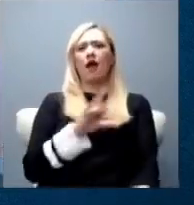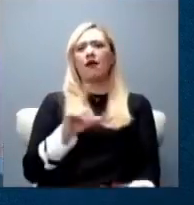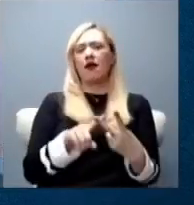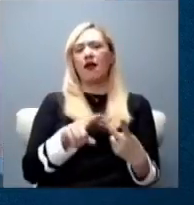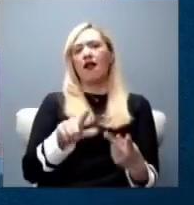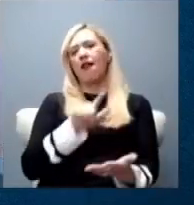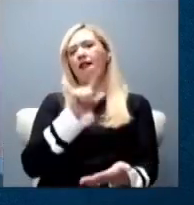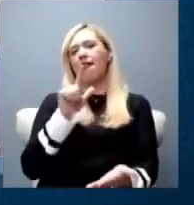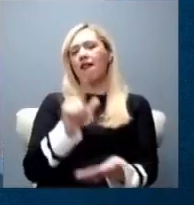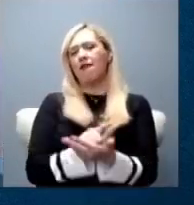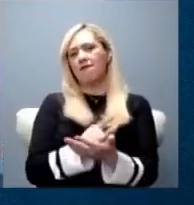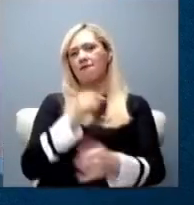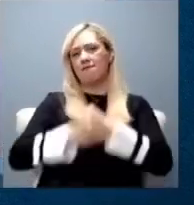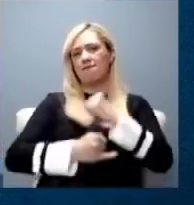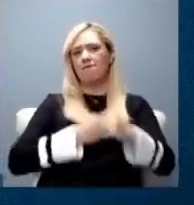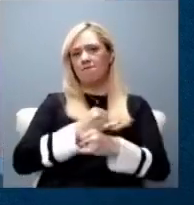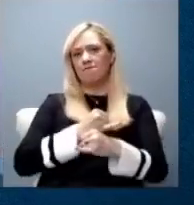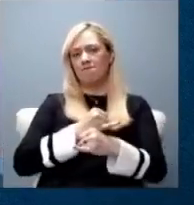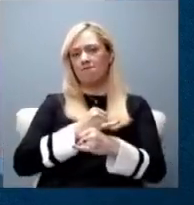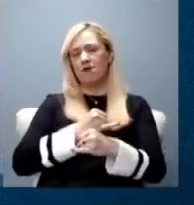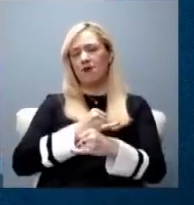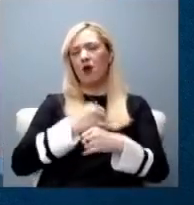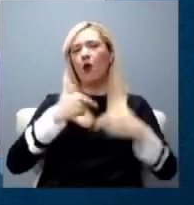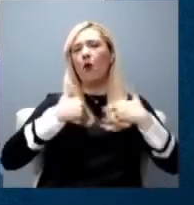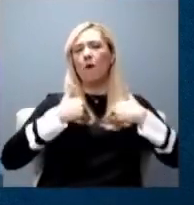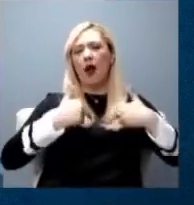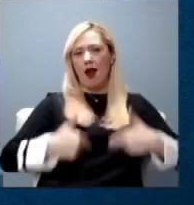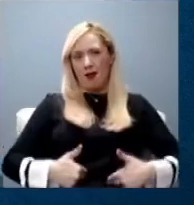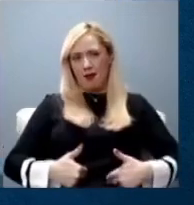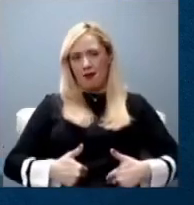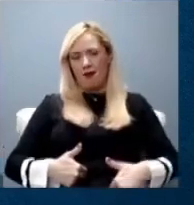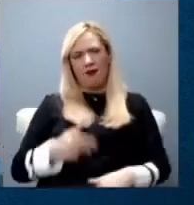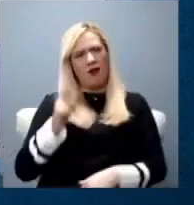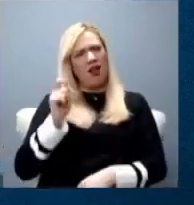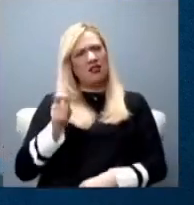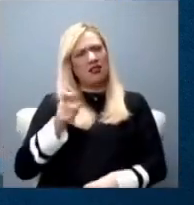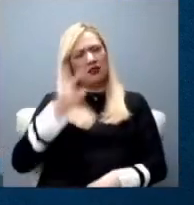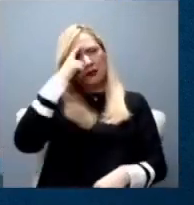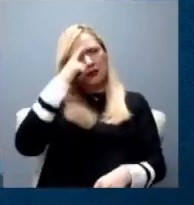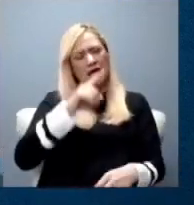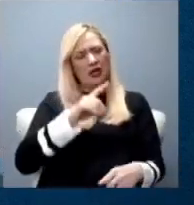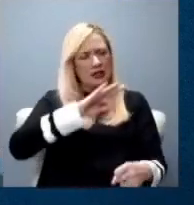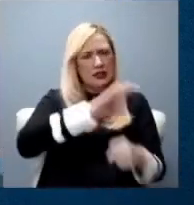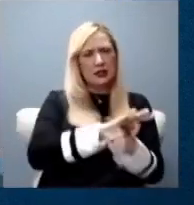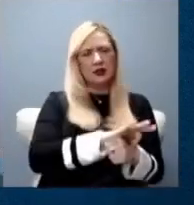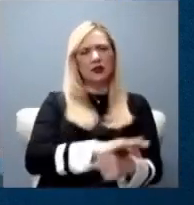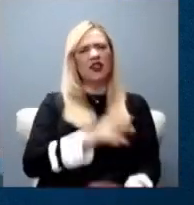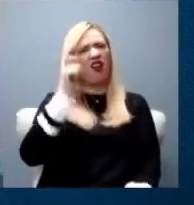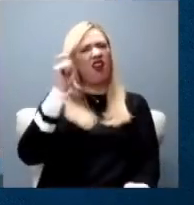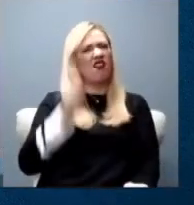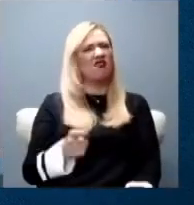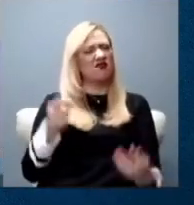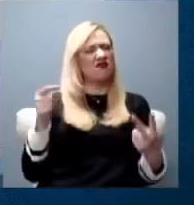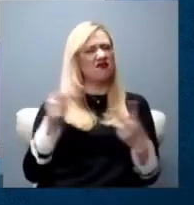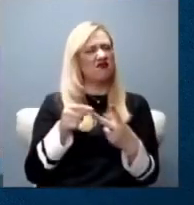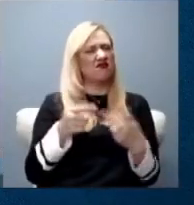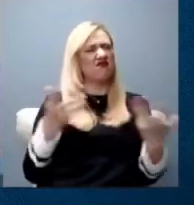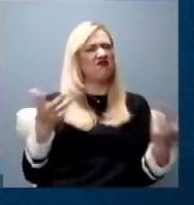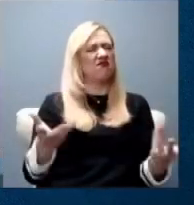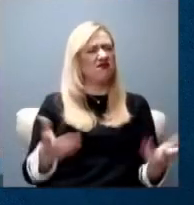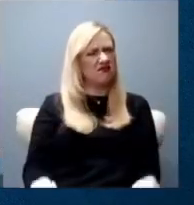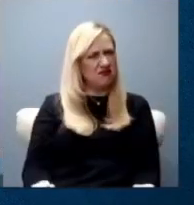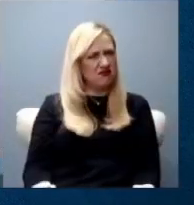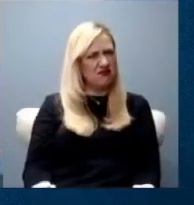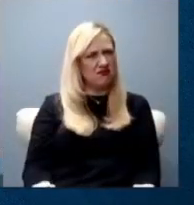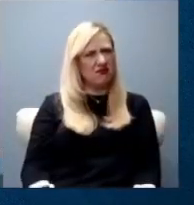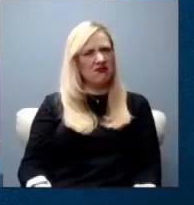internacional humanitario, que es importante mencionar cuando hablamos de tribunales internacionales. ¿En qué consiste esta rama, digamos, del derecho internacional y